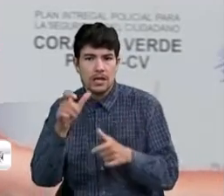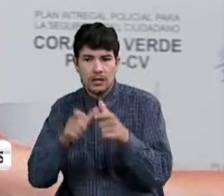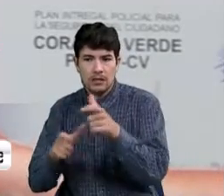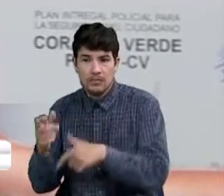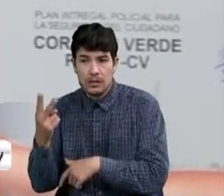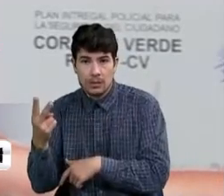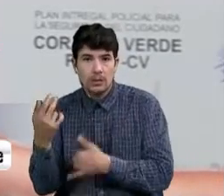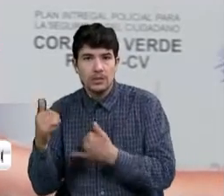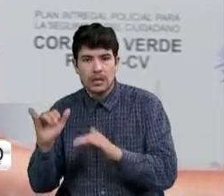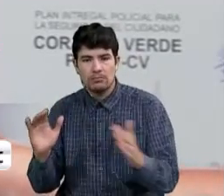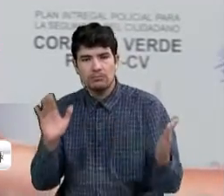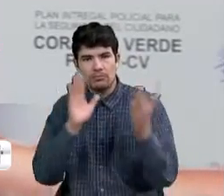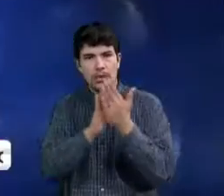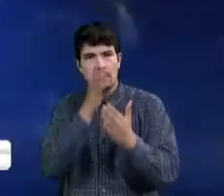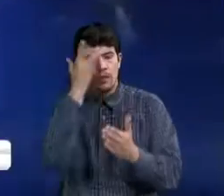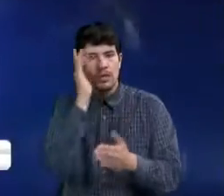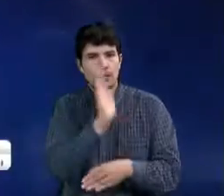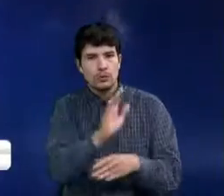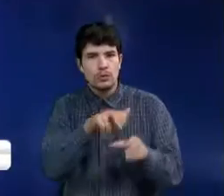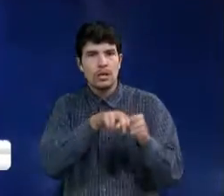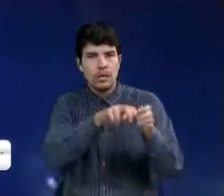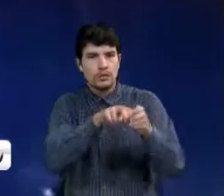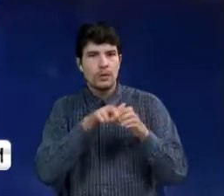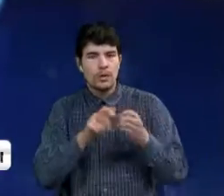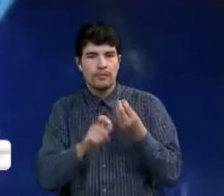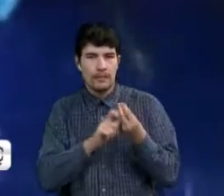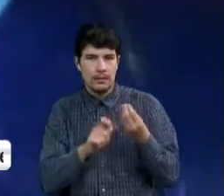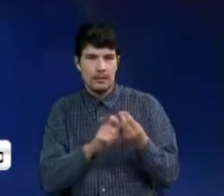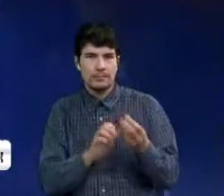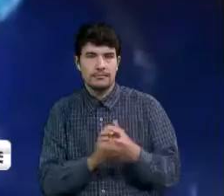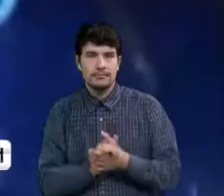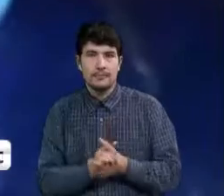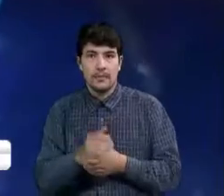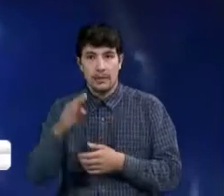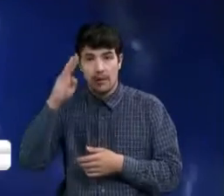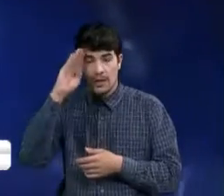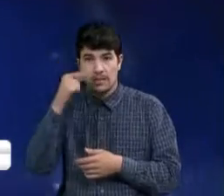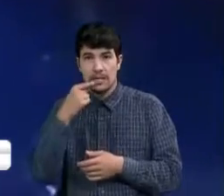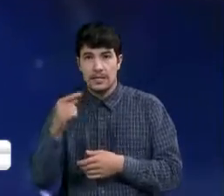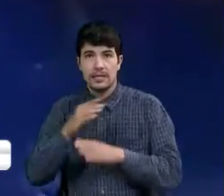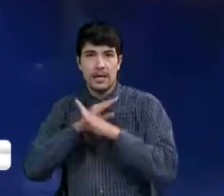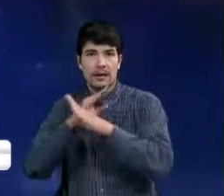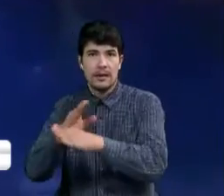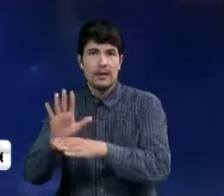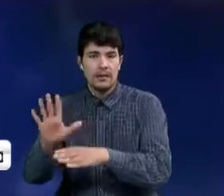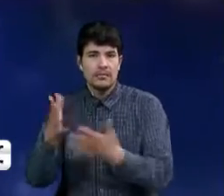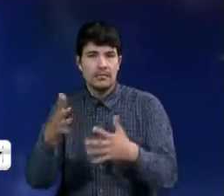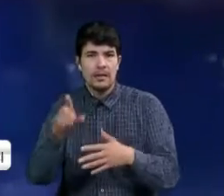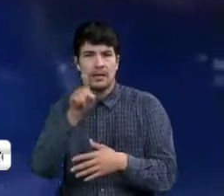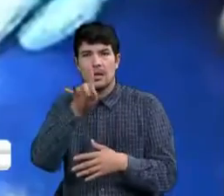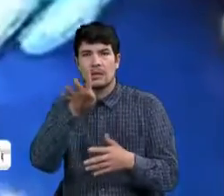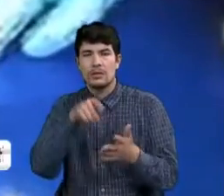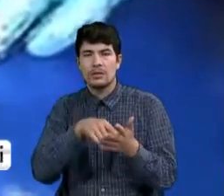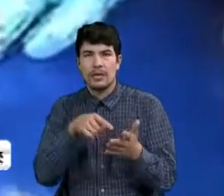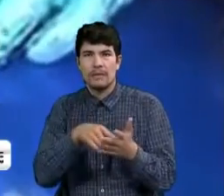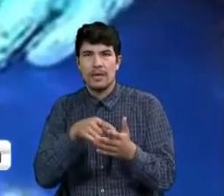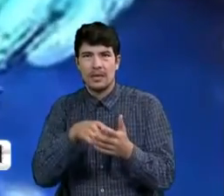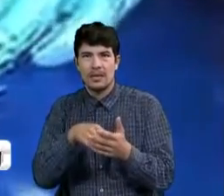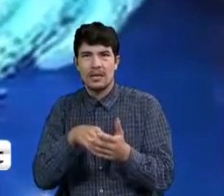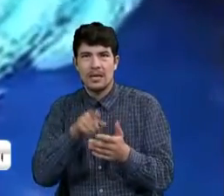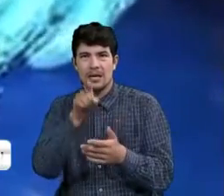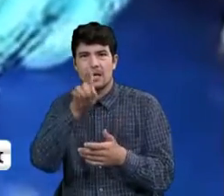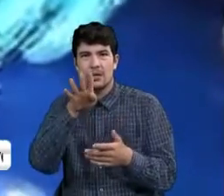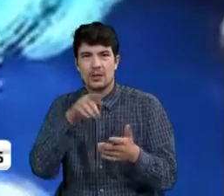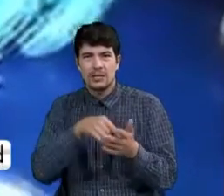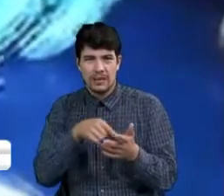por delitos de tráfico estupefacientes la policía asegura que con esta cantidad se evitó la elaboración de 14.000 dosis de alucinógeno